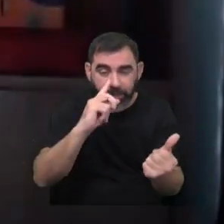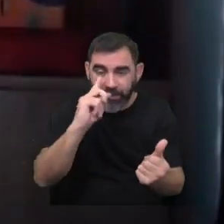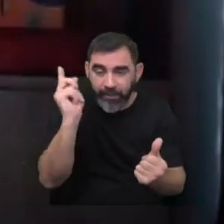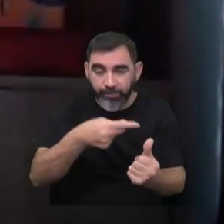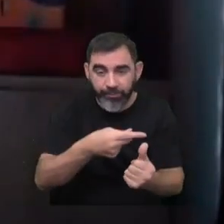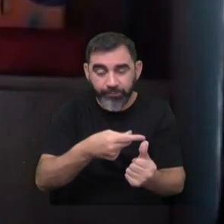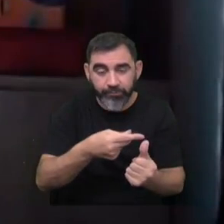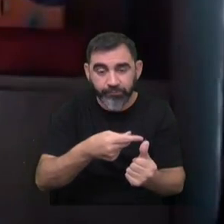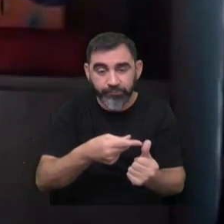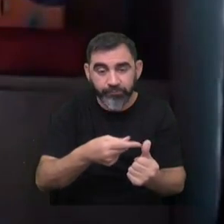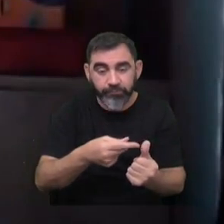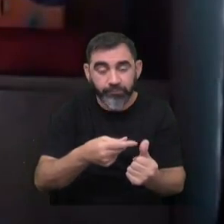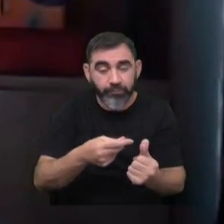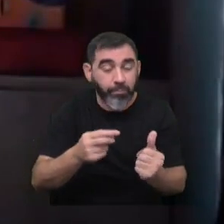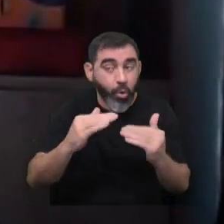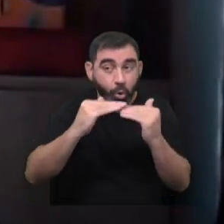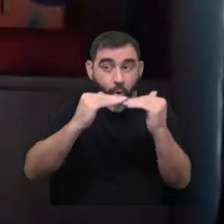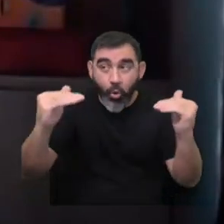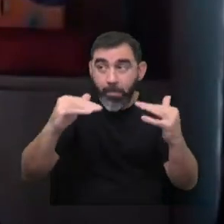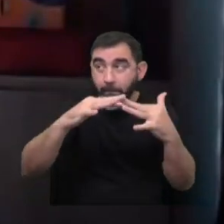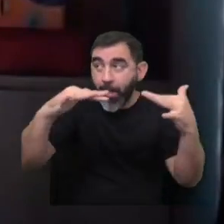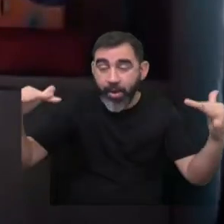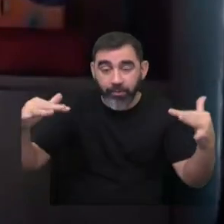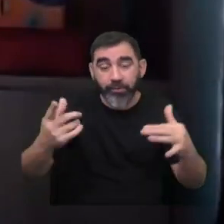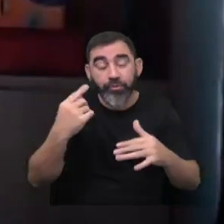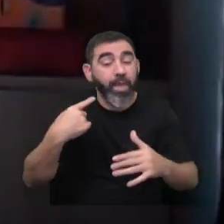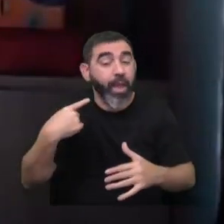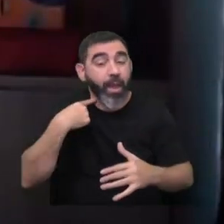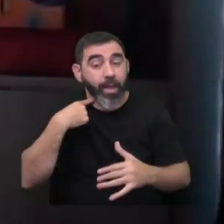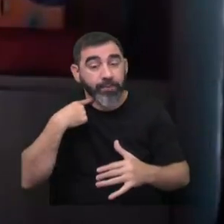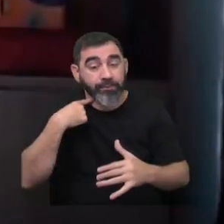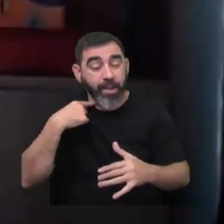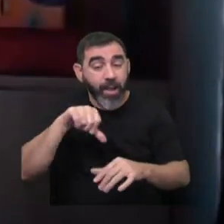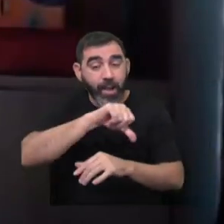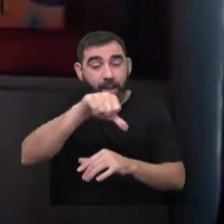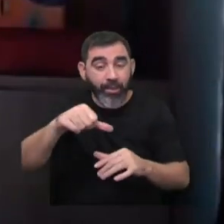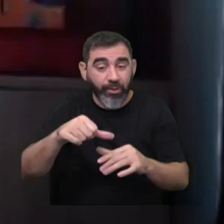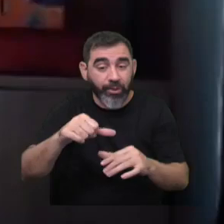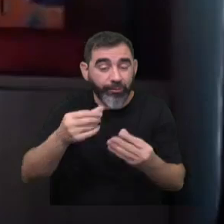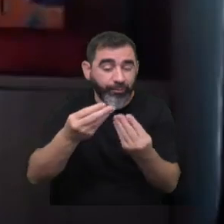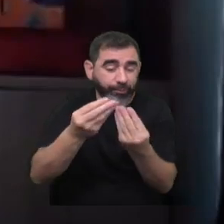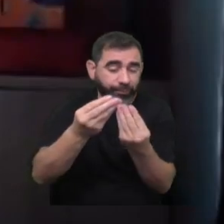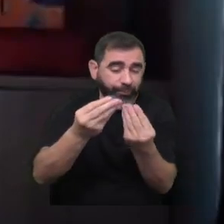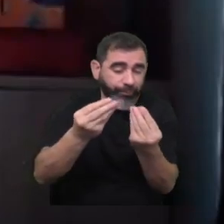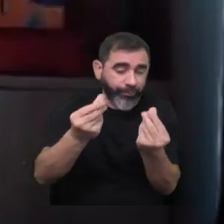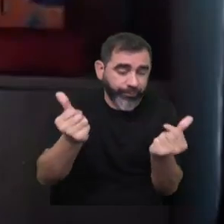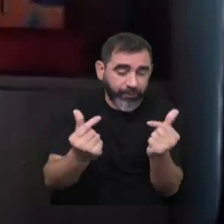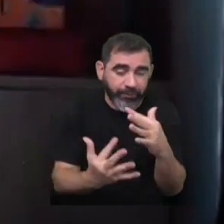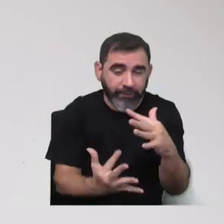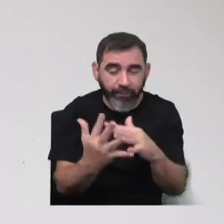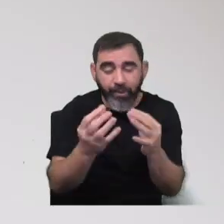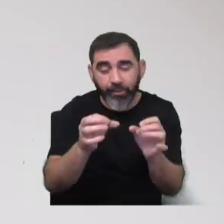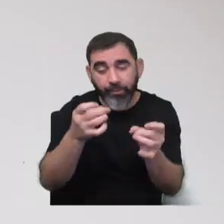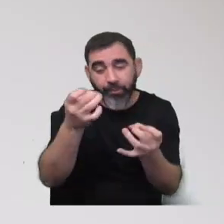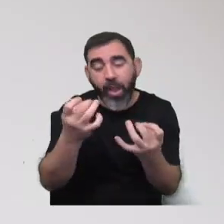llegar a la presión atmosférica. Y eso hace que el gas acá dentro en el líquido se vuelva menos soluble y se escape en forma de burbujas de